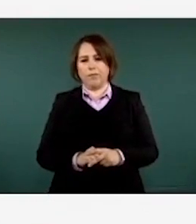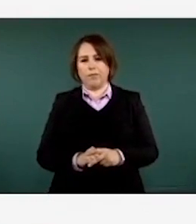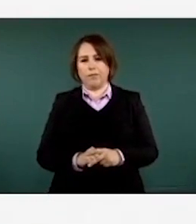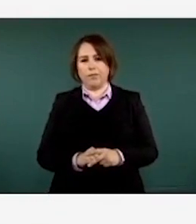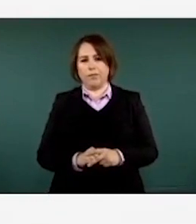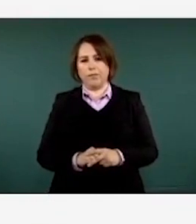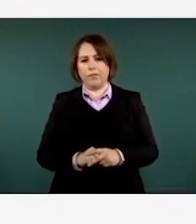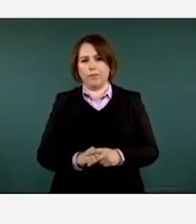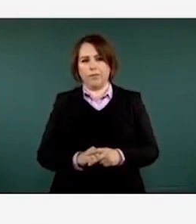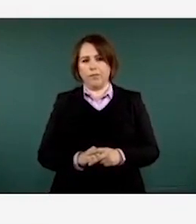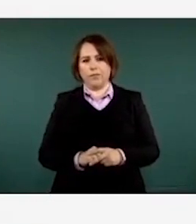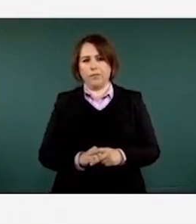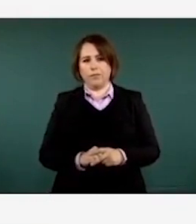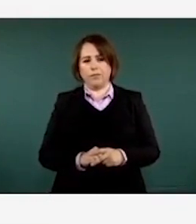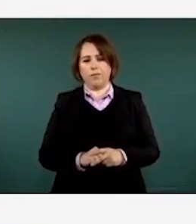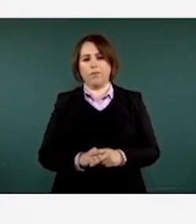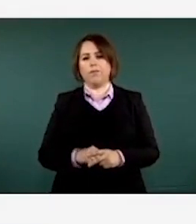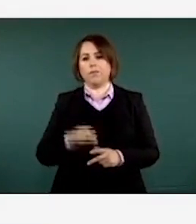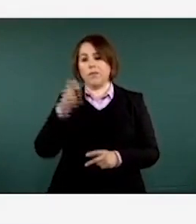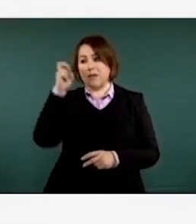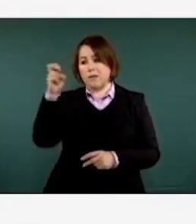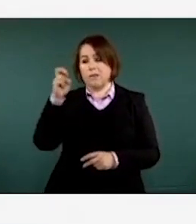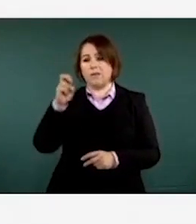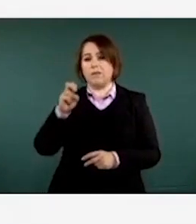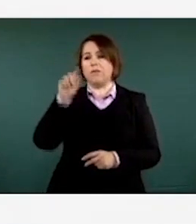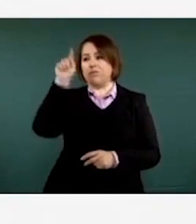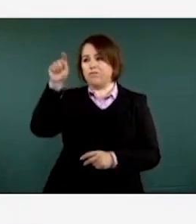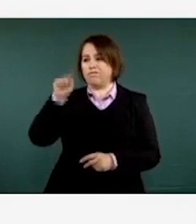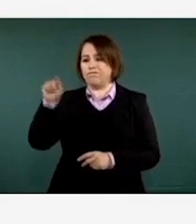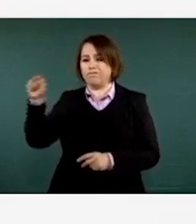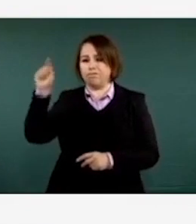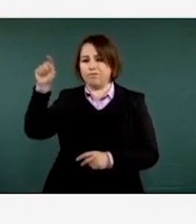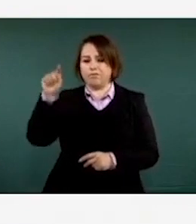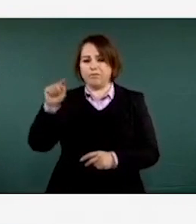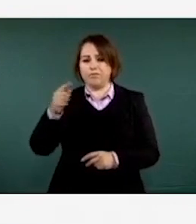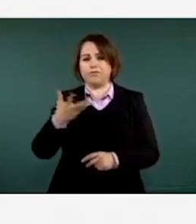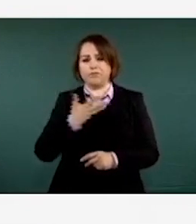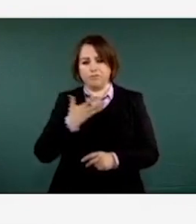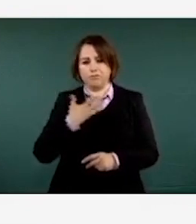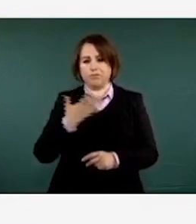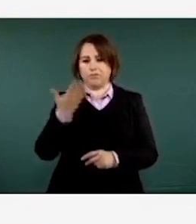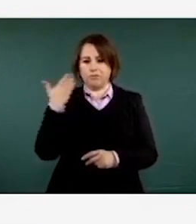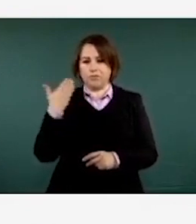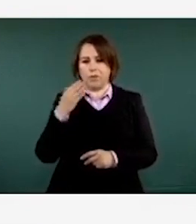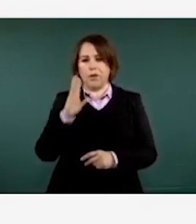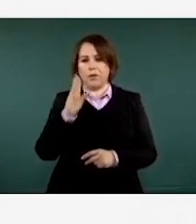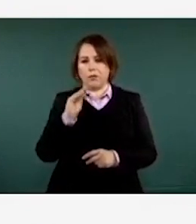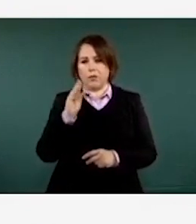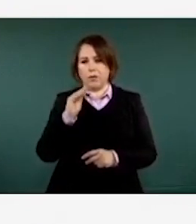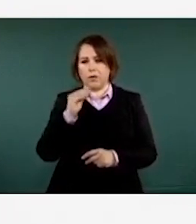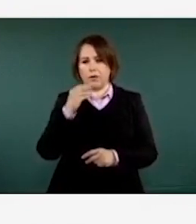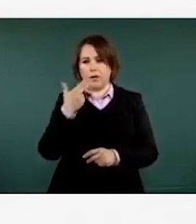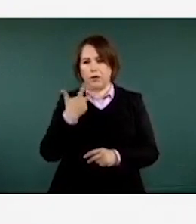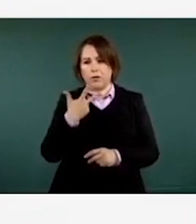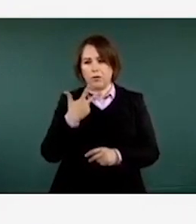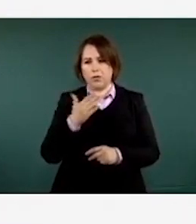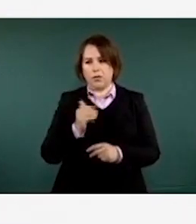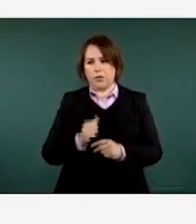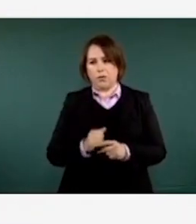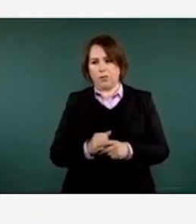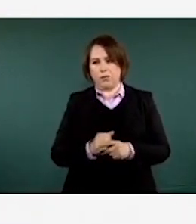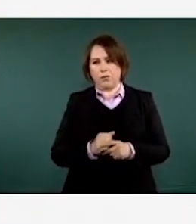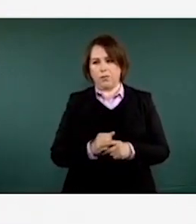de la Defensa Nacional, informó que en Chihuahua son 5 los municipios en donde se concentra la mayor cantidad de